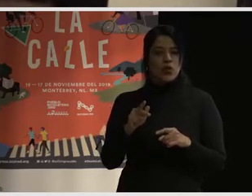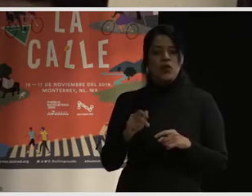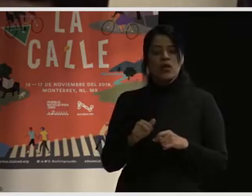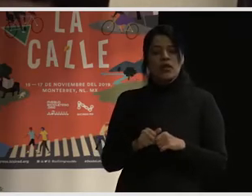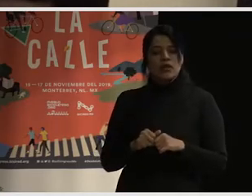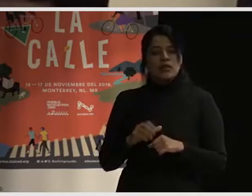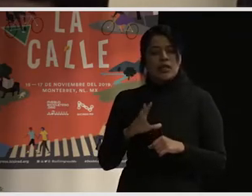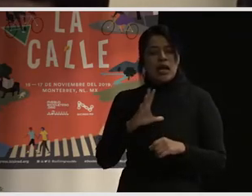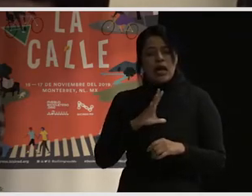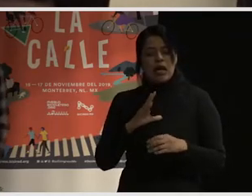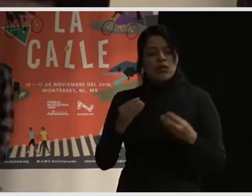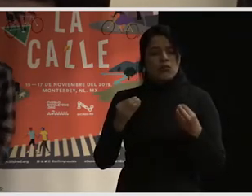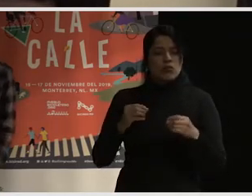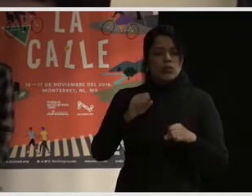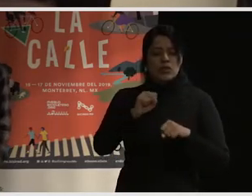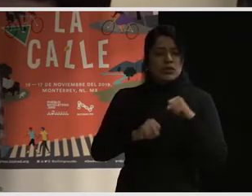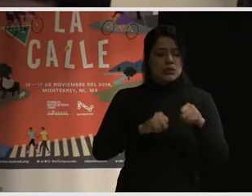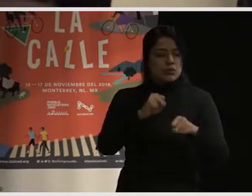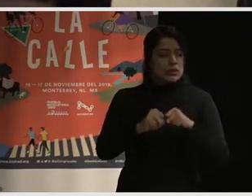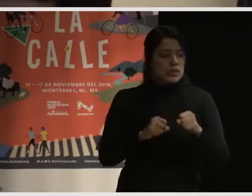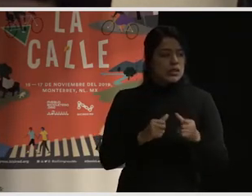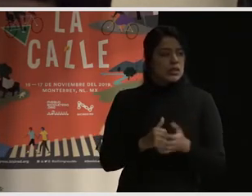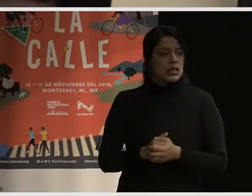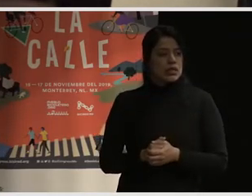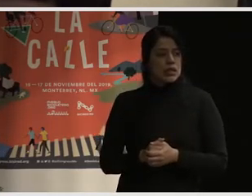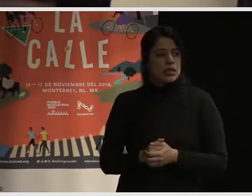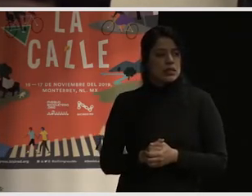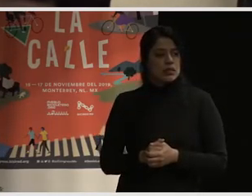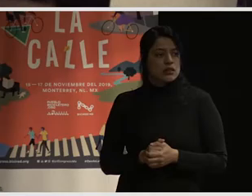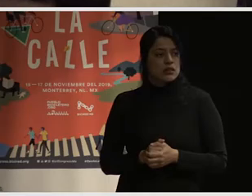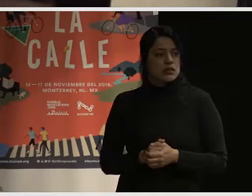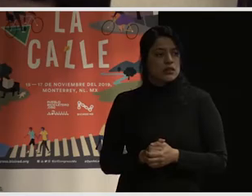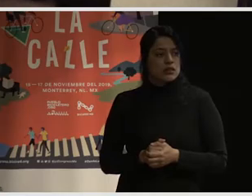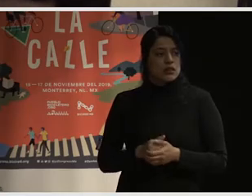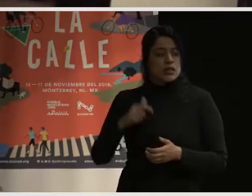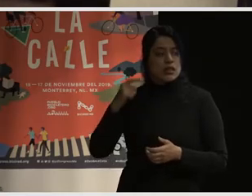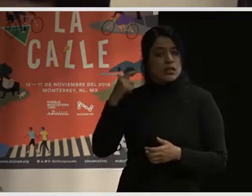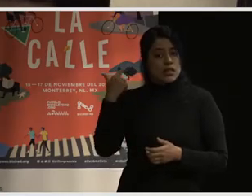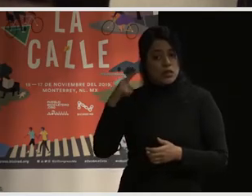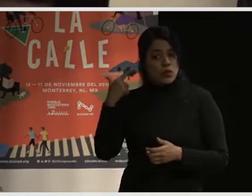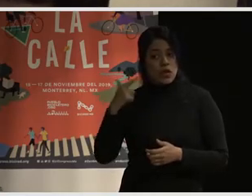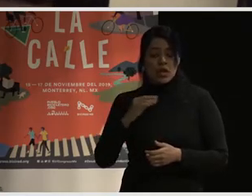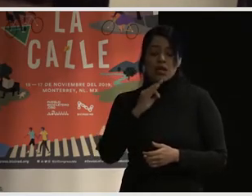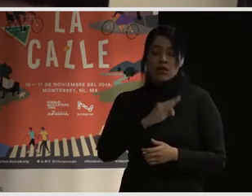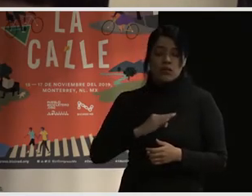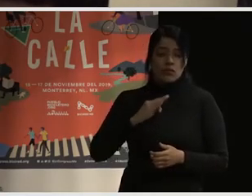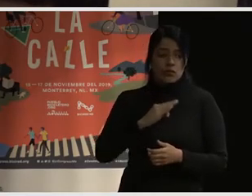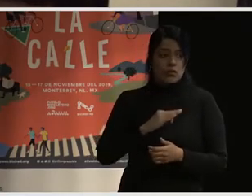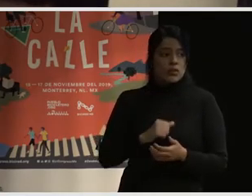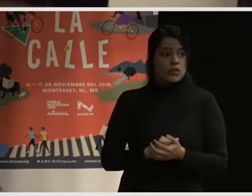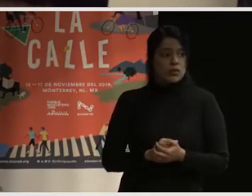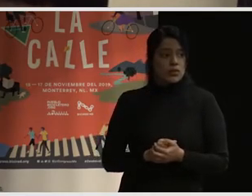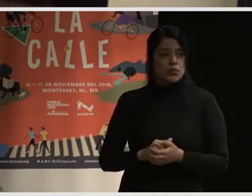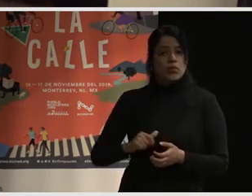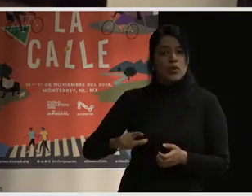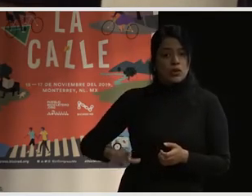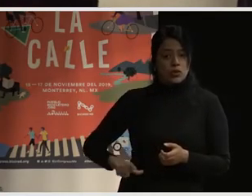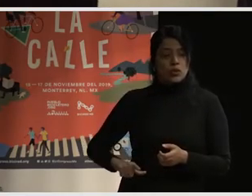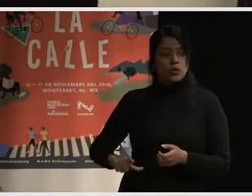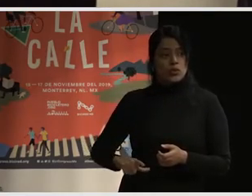de guadalajara la verdad felicidades por el gobierno